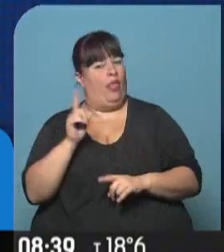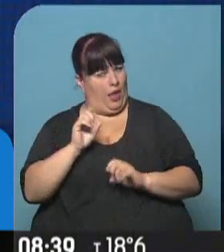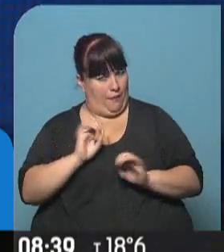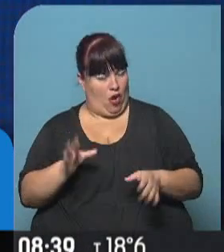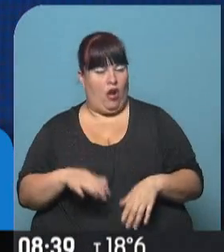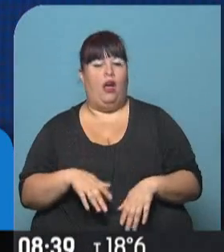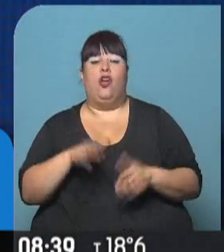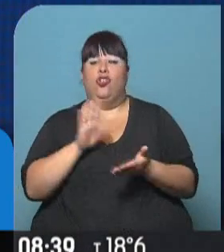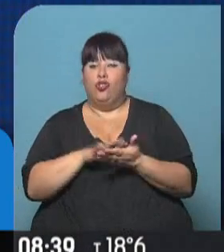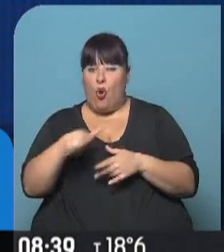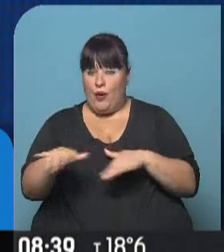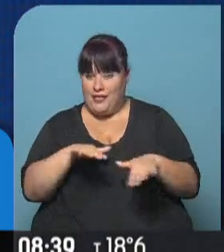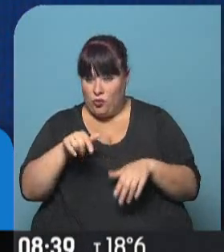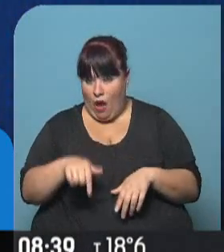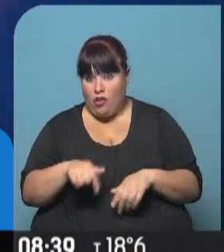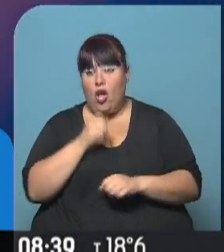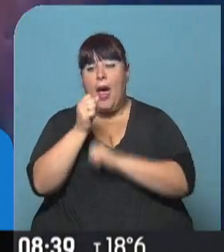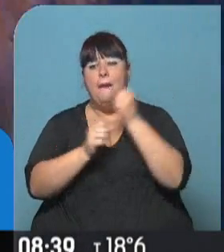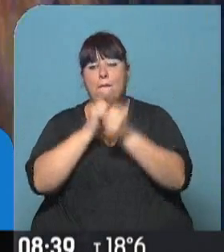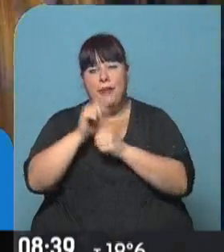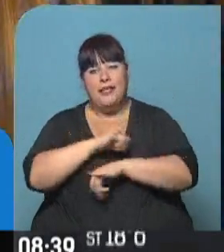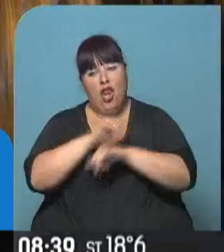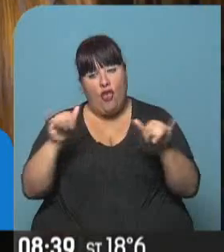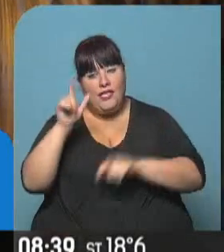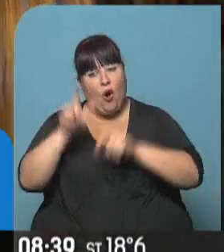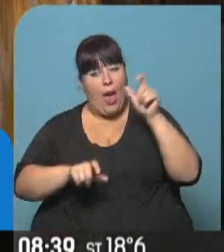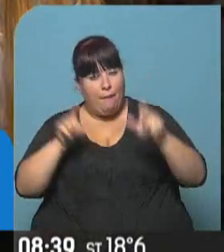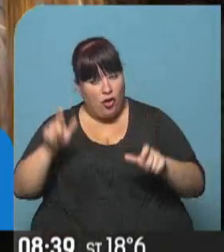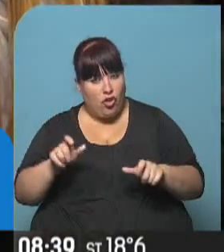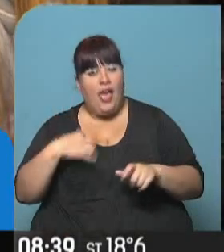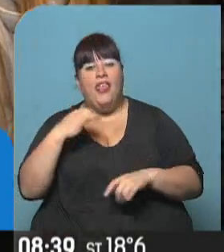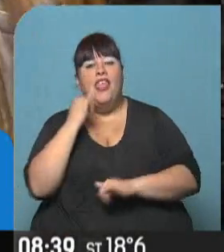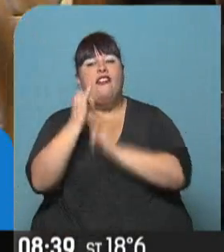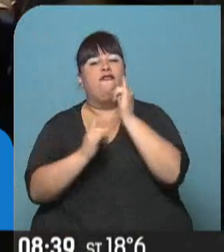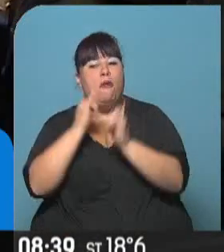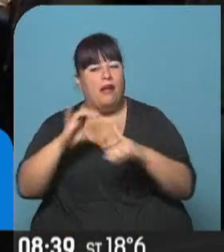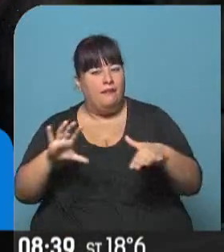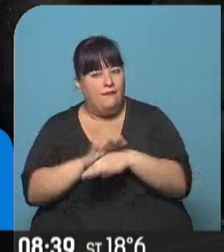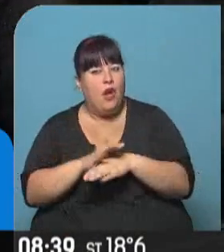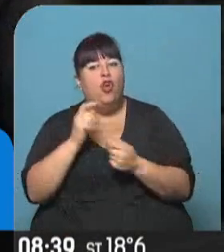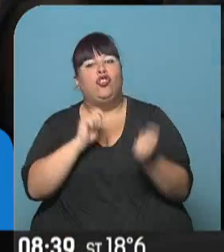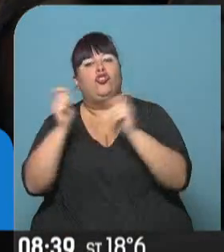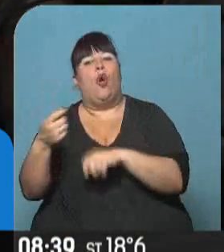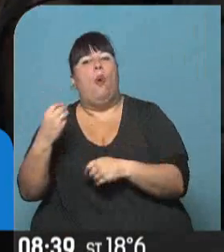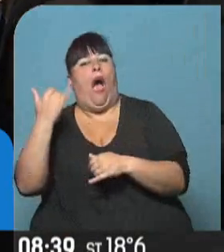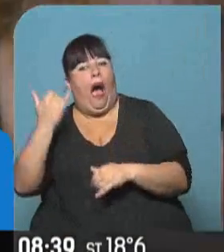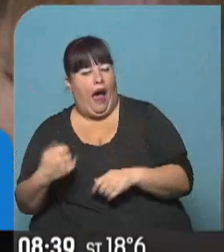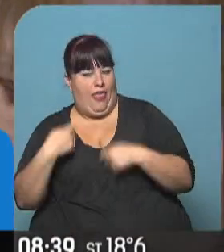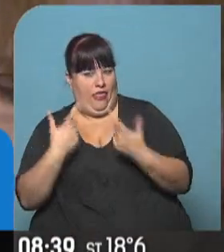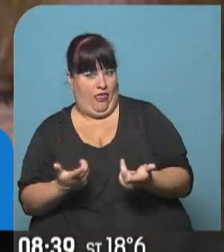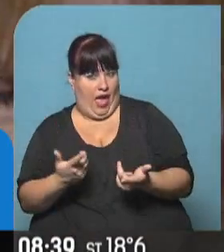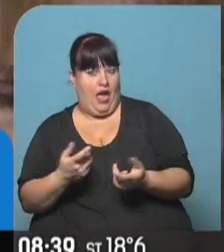ante esta situación la empresa aconseja a los pasajeros informarse alternativas que disponen